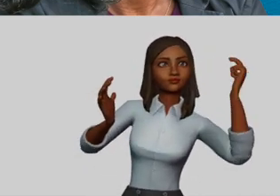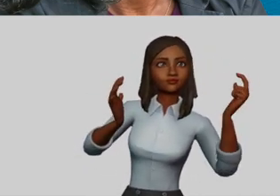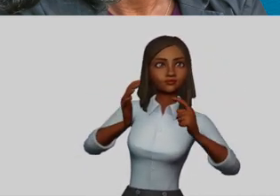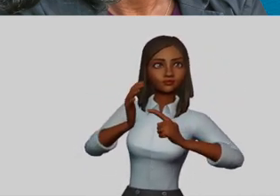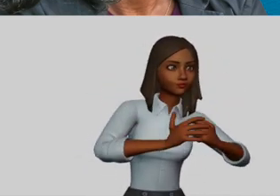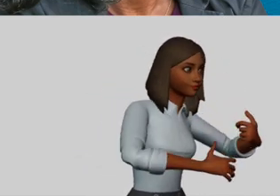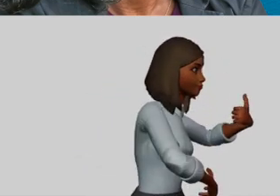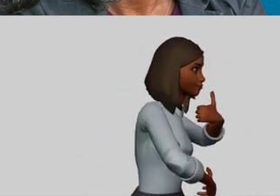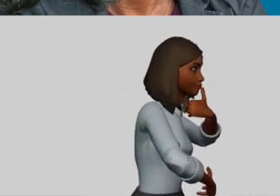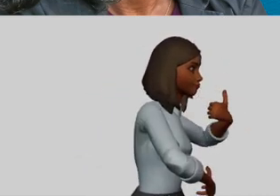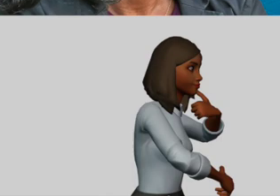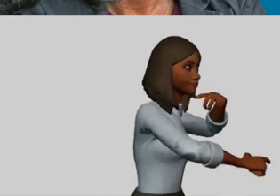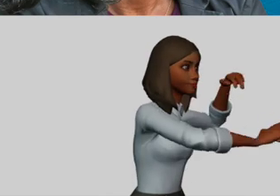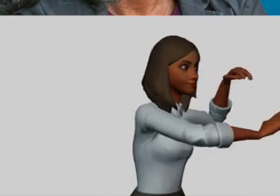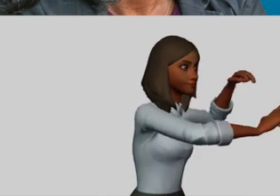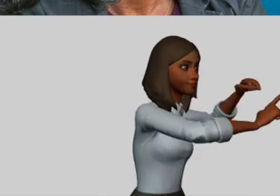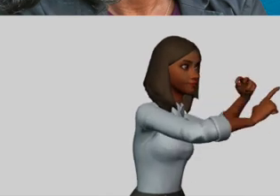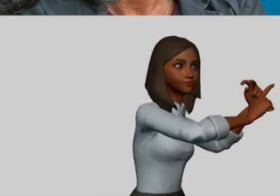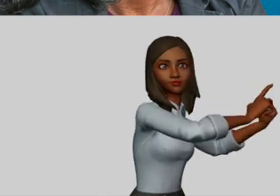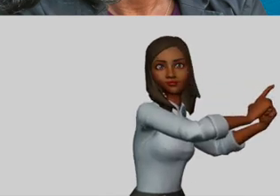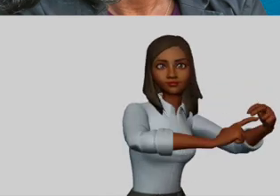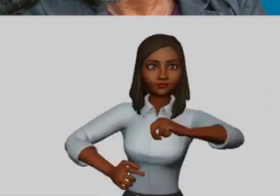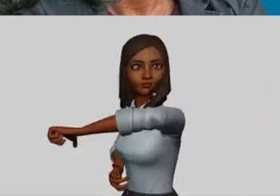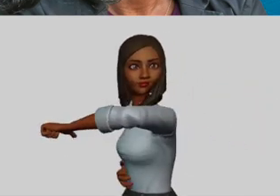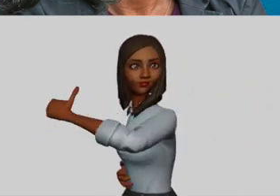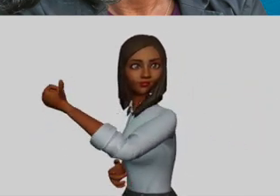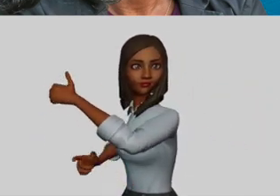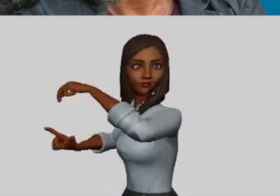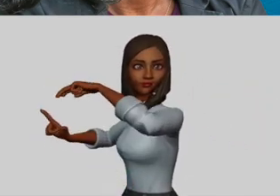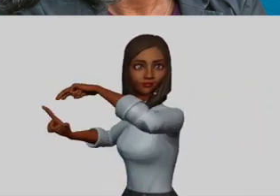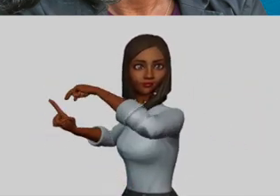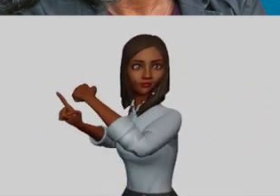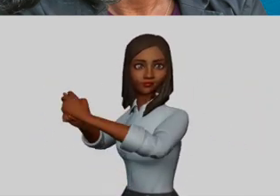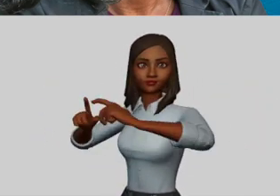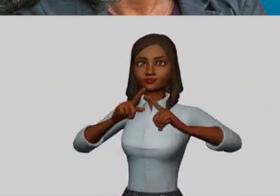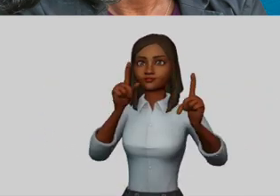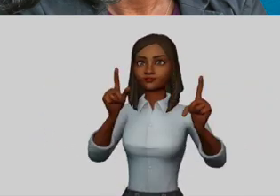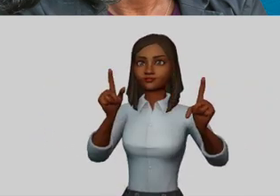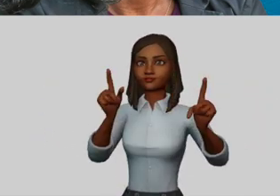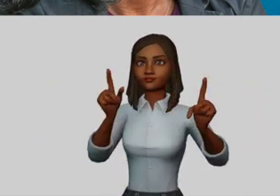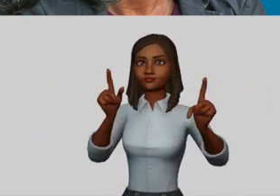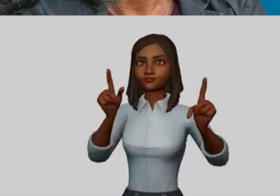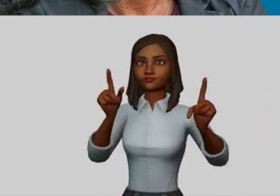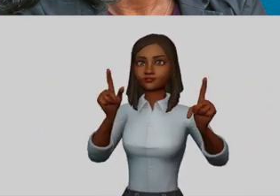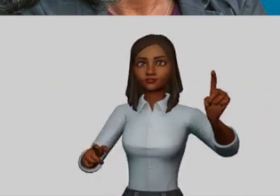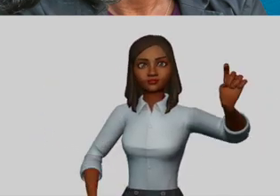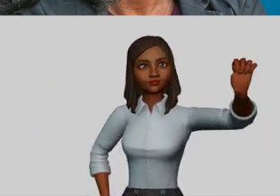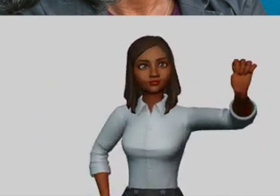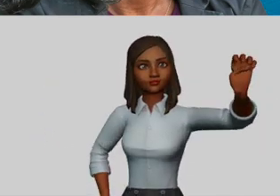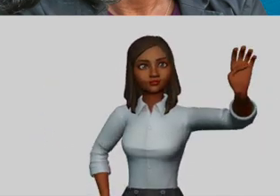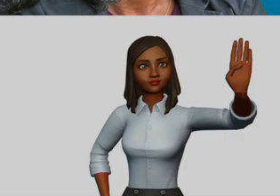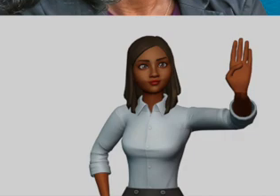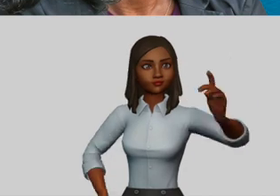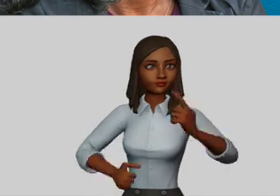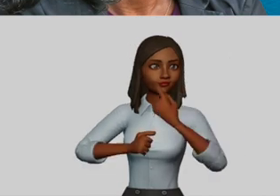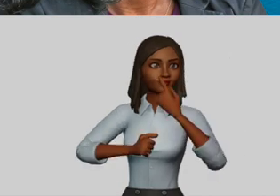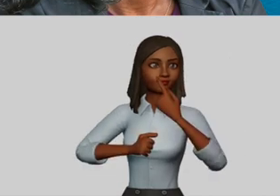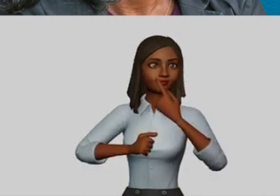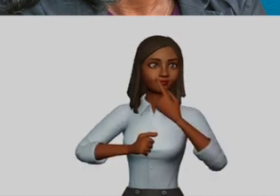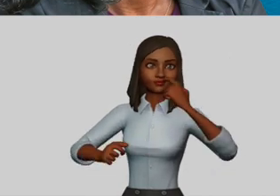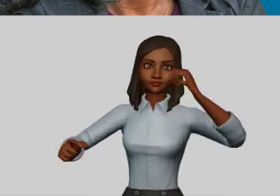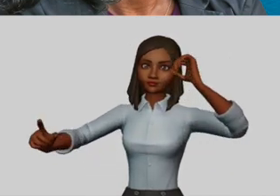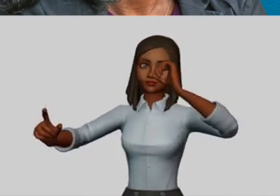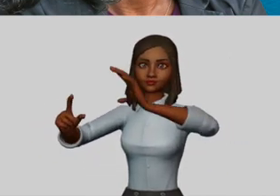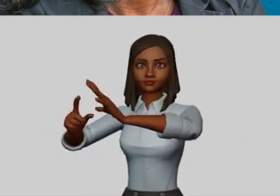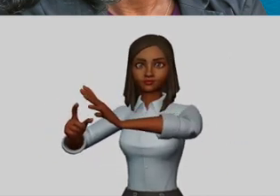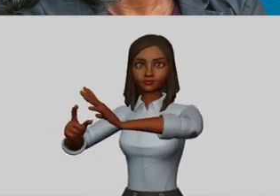toda la... I want to say that it was all me. El bombo. Era todo yo, pero de verdad, tuve un maestro, como